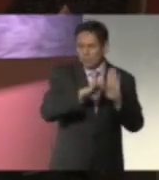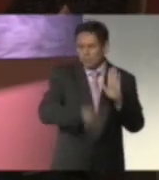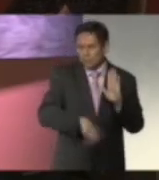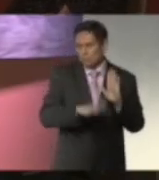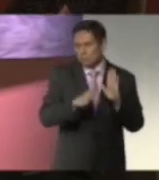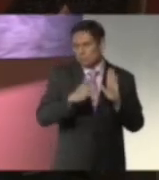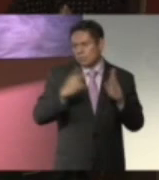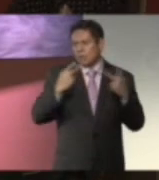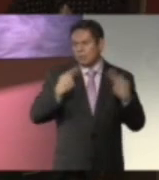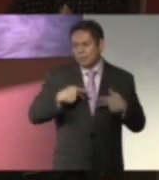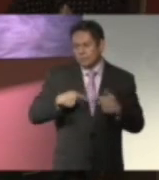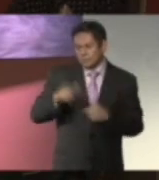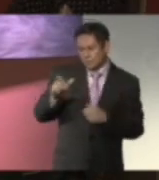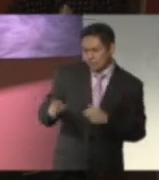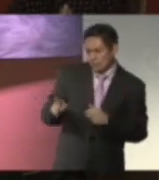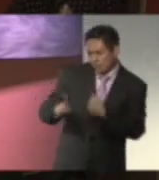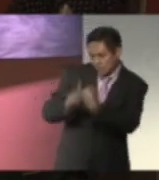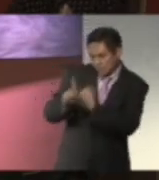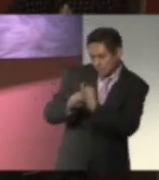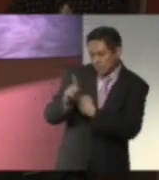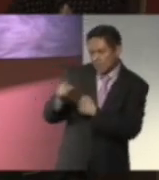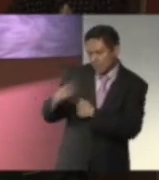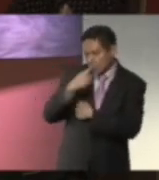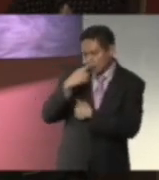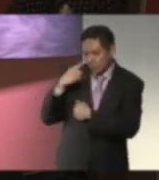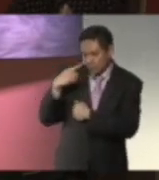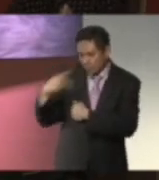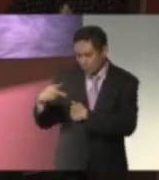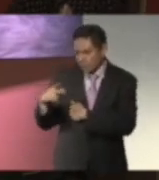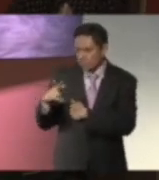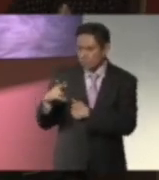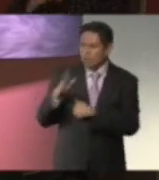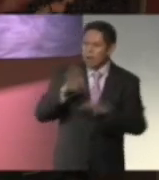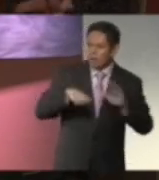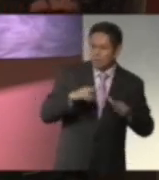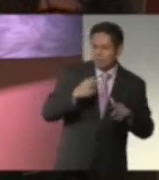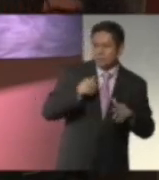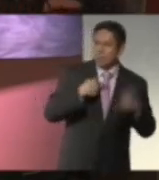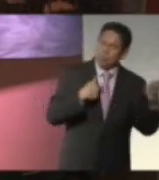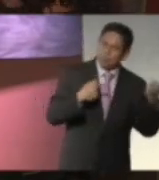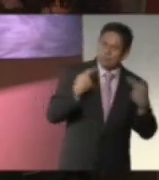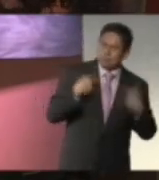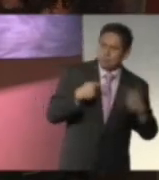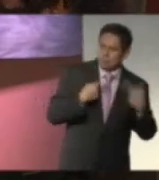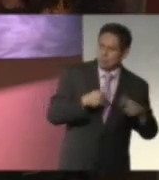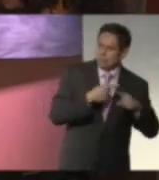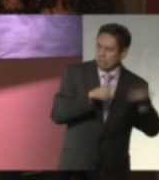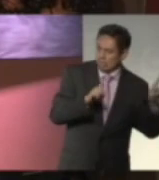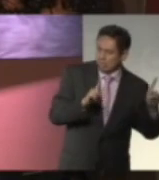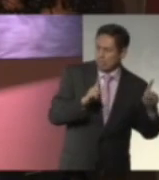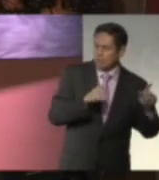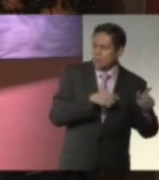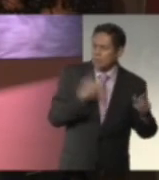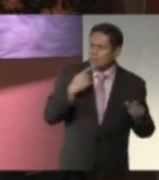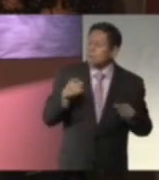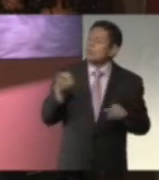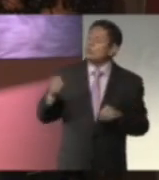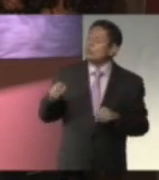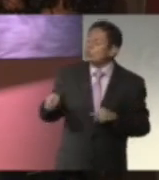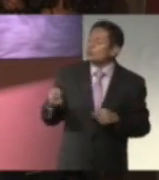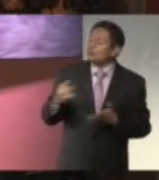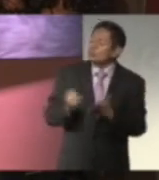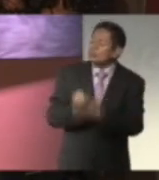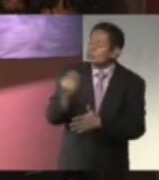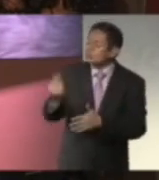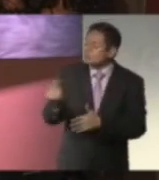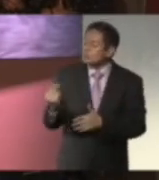de la persona directa que está sufriendo un problema para imponer soluciones a aquel problema, donde la persona tiene que llevar la carga. No solamente estoy hablando